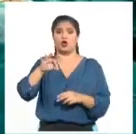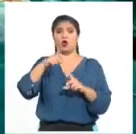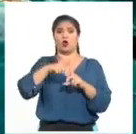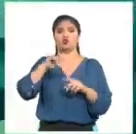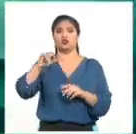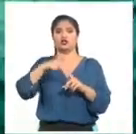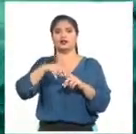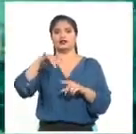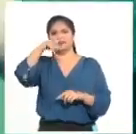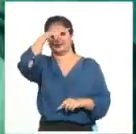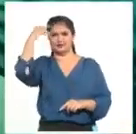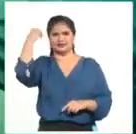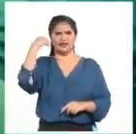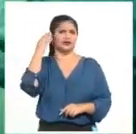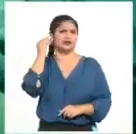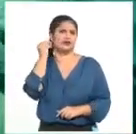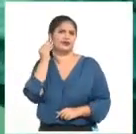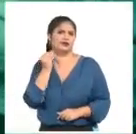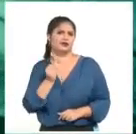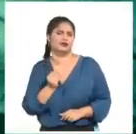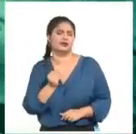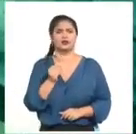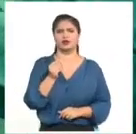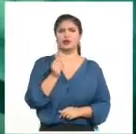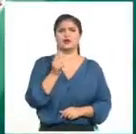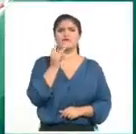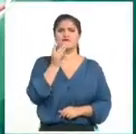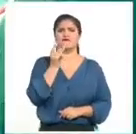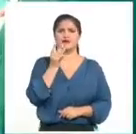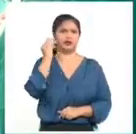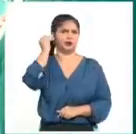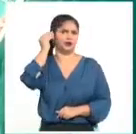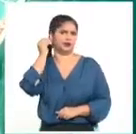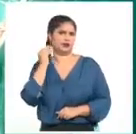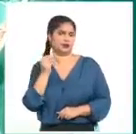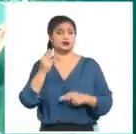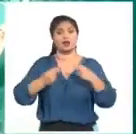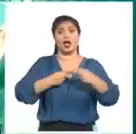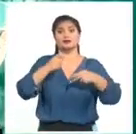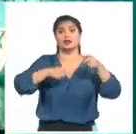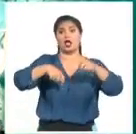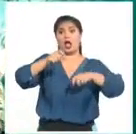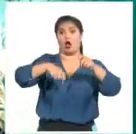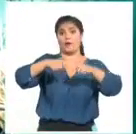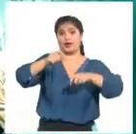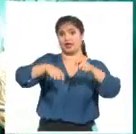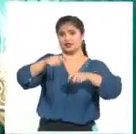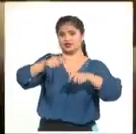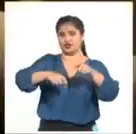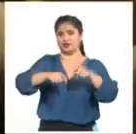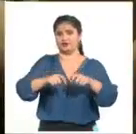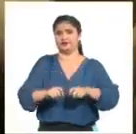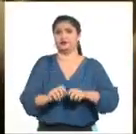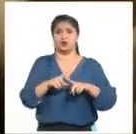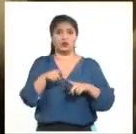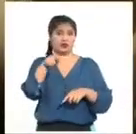Hospital Héroes del Baire planificaron una intervención quirúrgica que, dada su magnitud, no tenía precedentes en la isla.